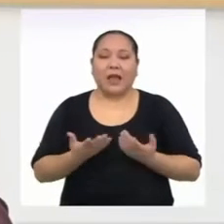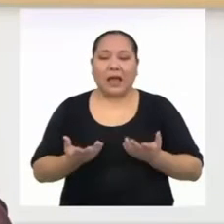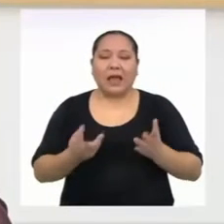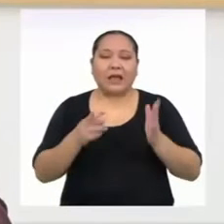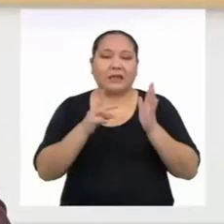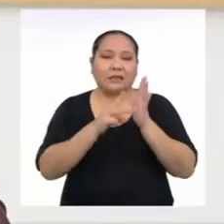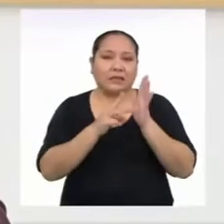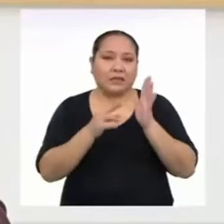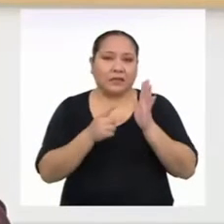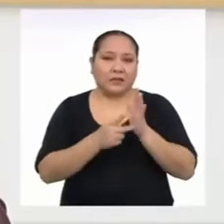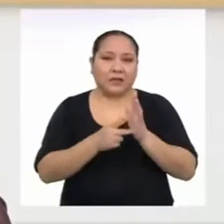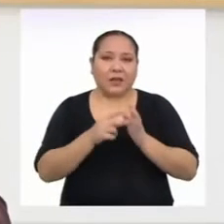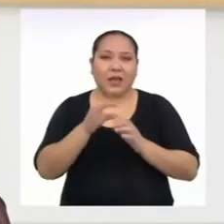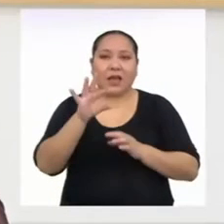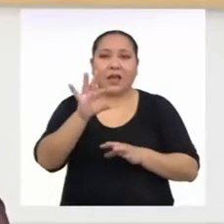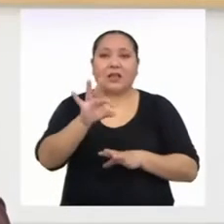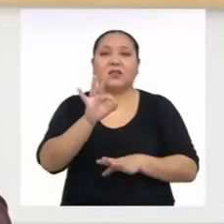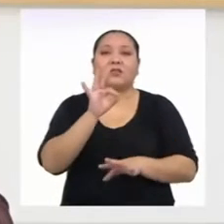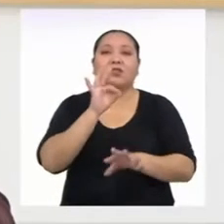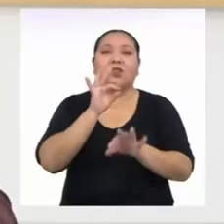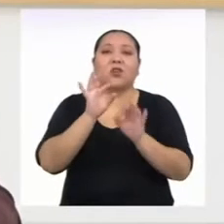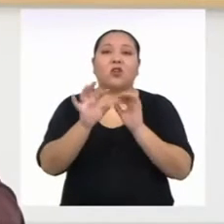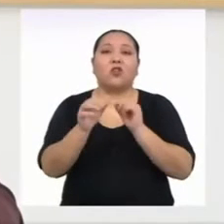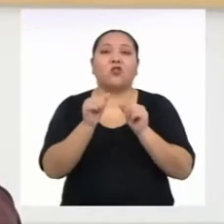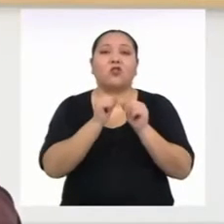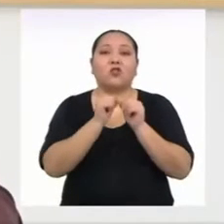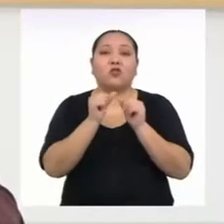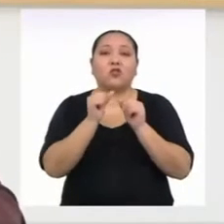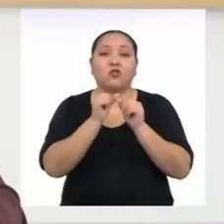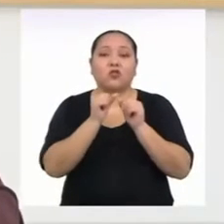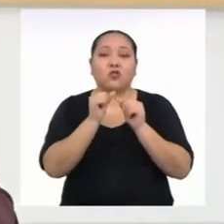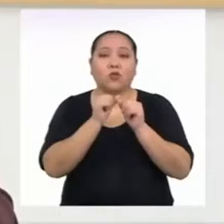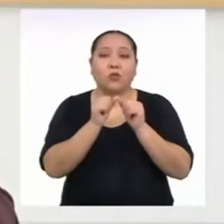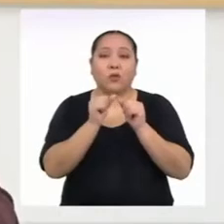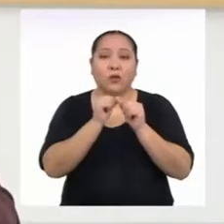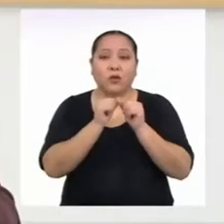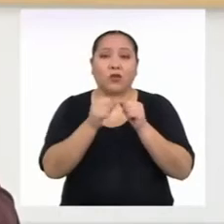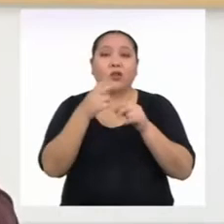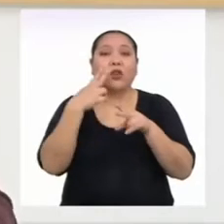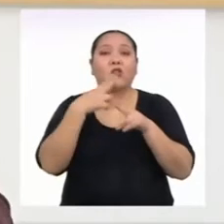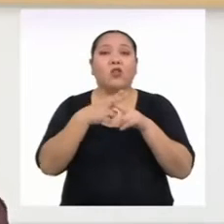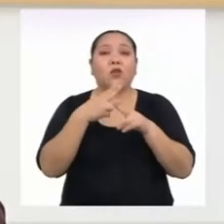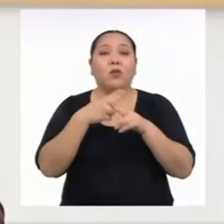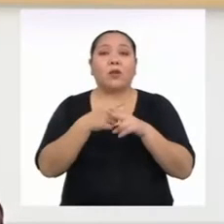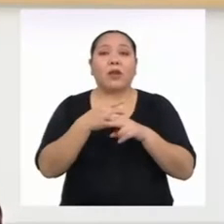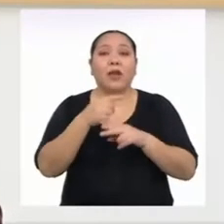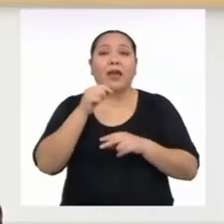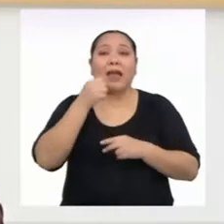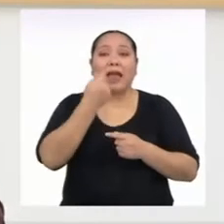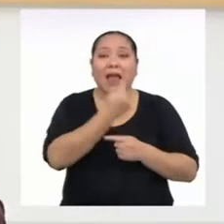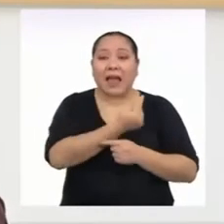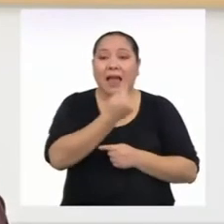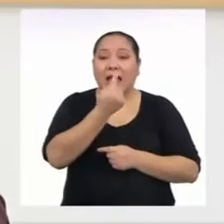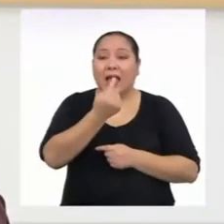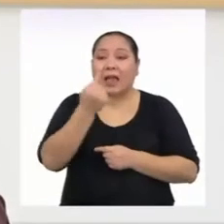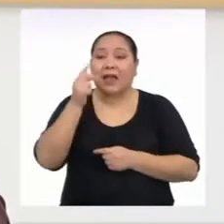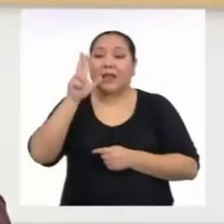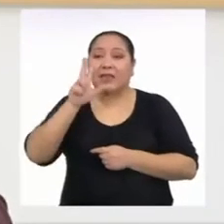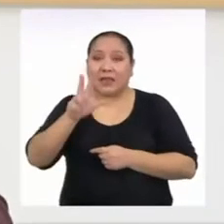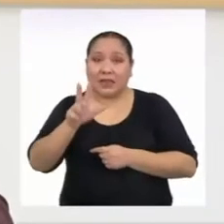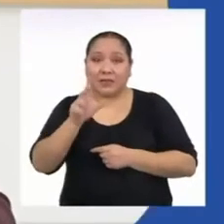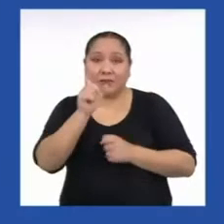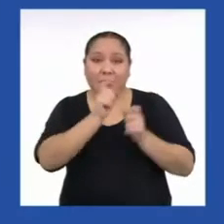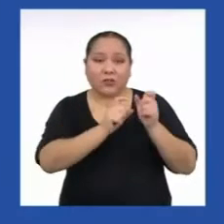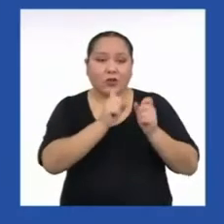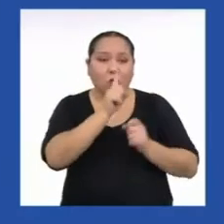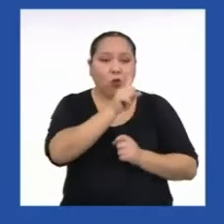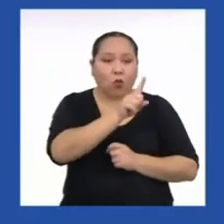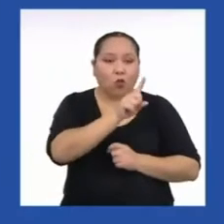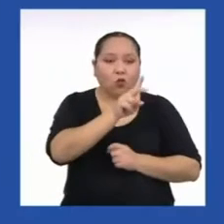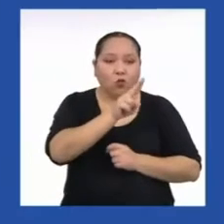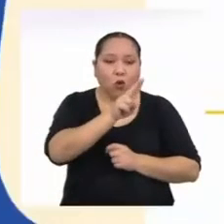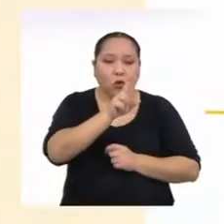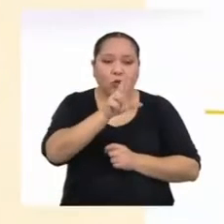Entonces, escogeremos un nombre de cada 3 personas, y así sucesivamente hasta el final.